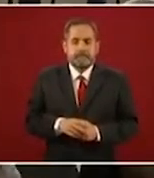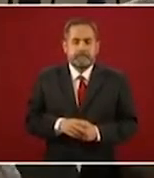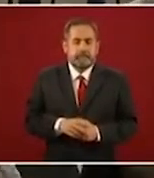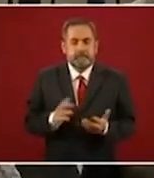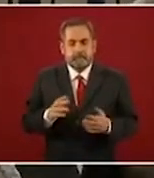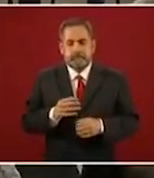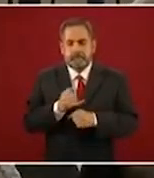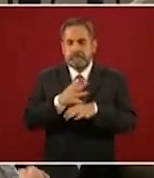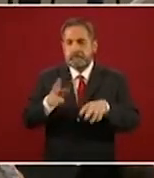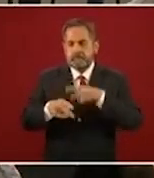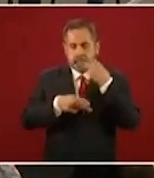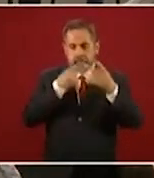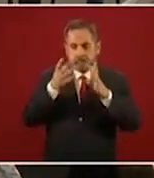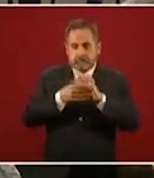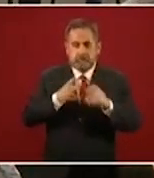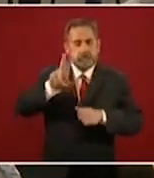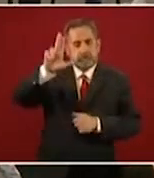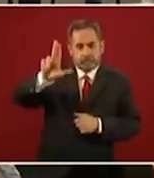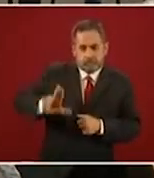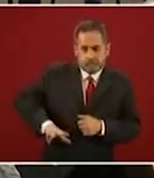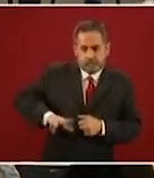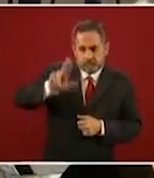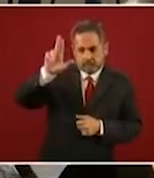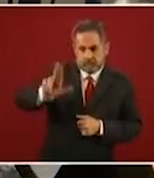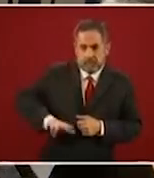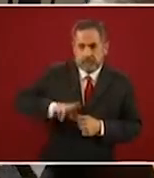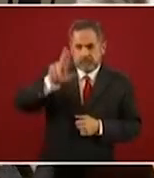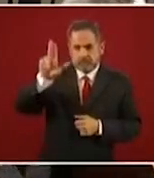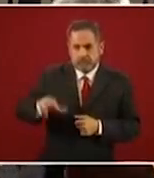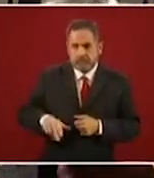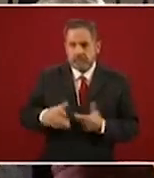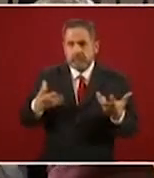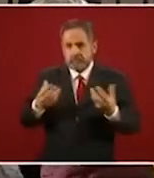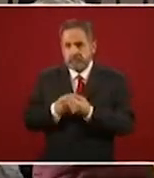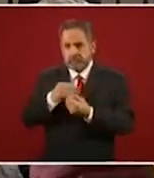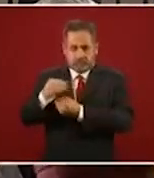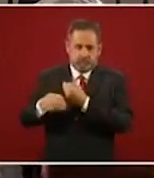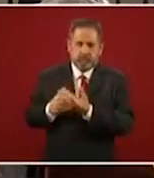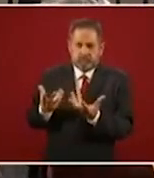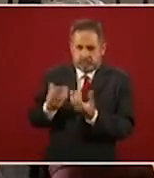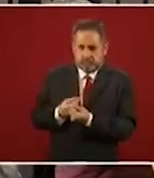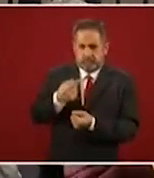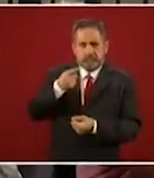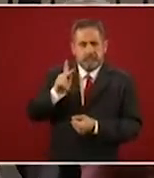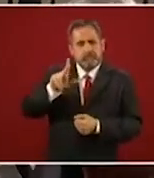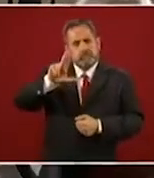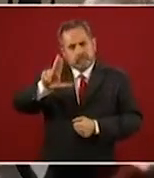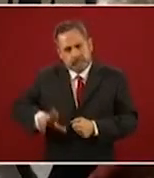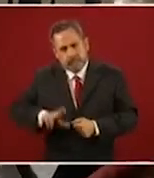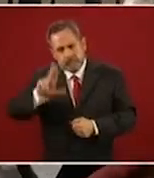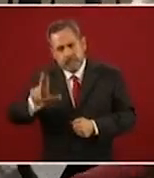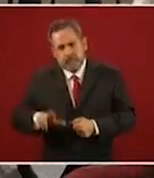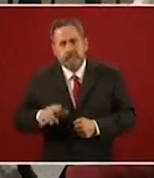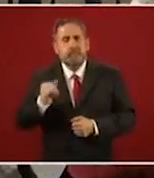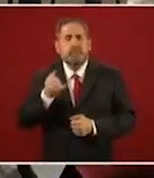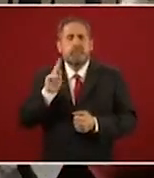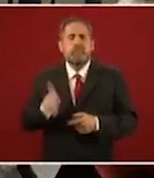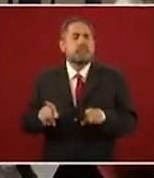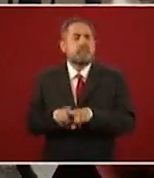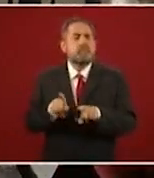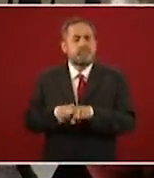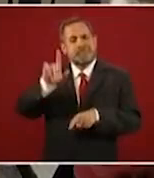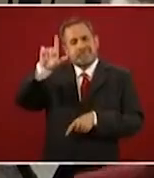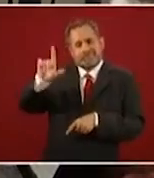e informar los martes vamos a acompañarlos todos pero así como ricardo james